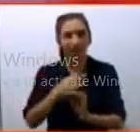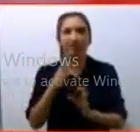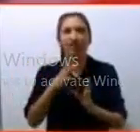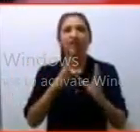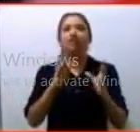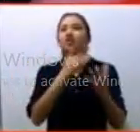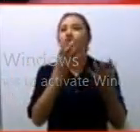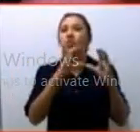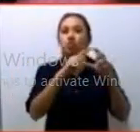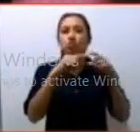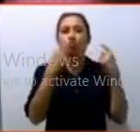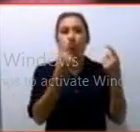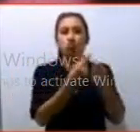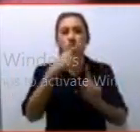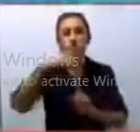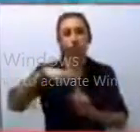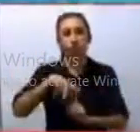Teletón, amigos.